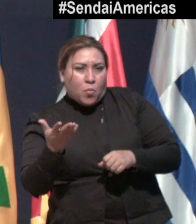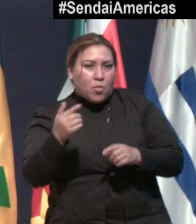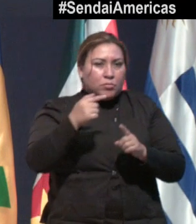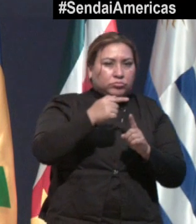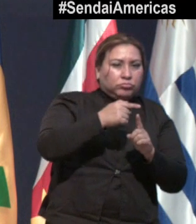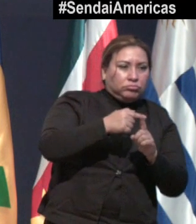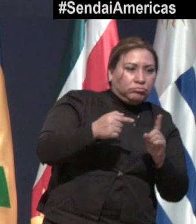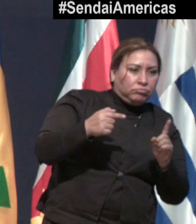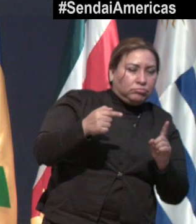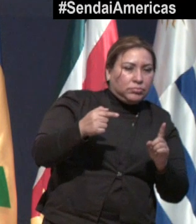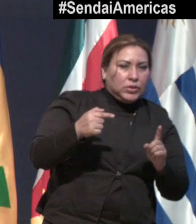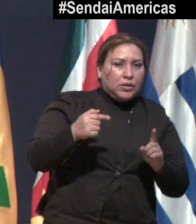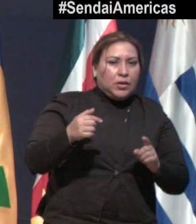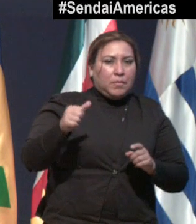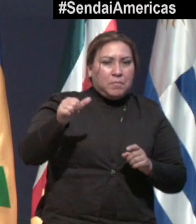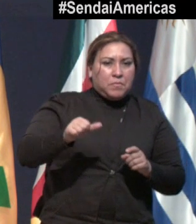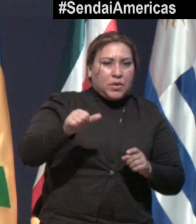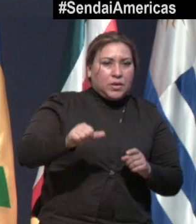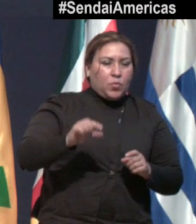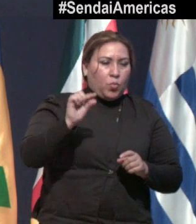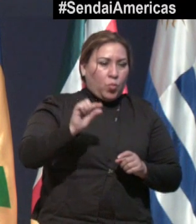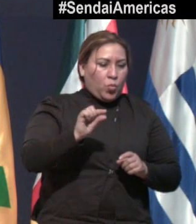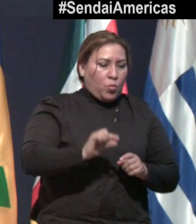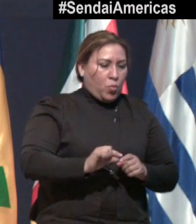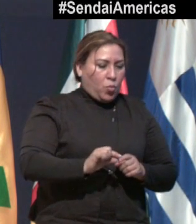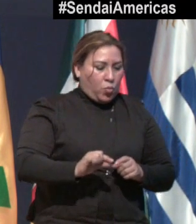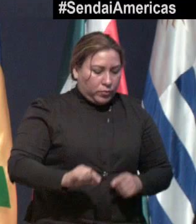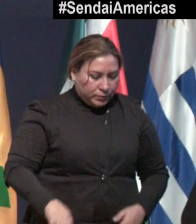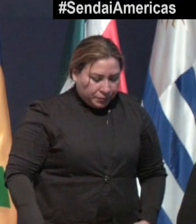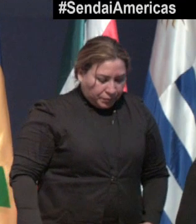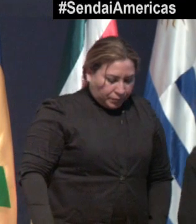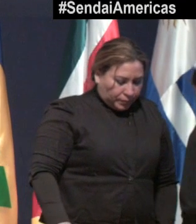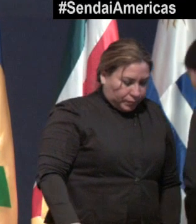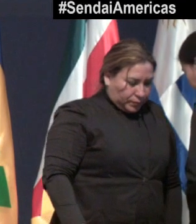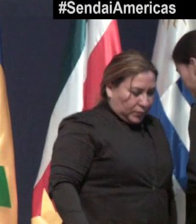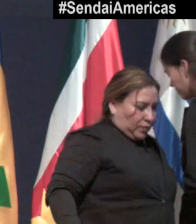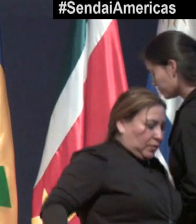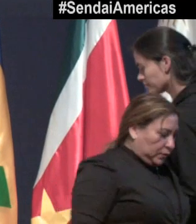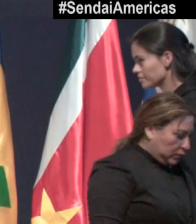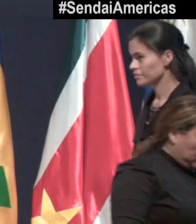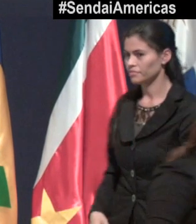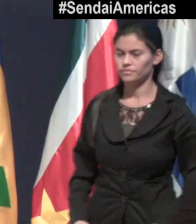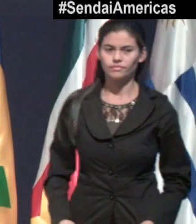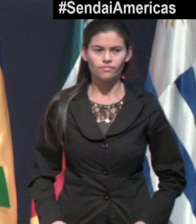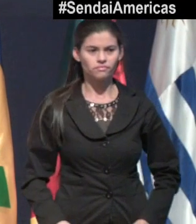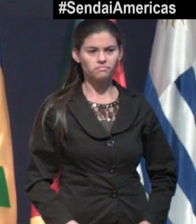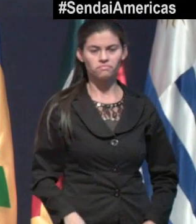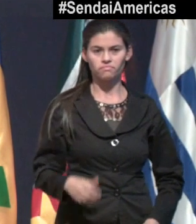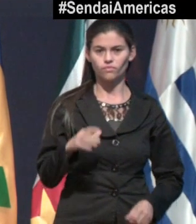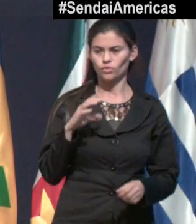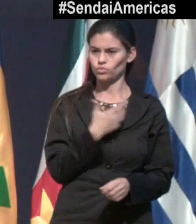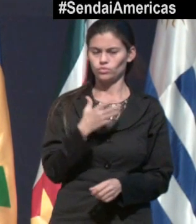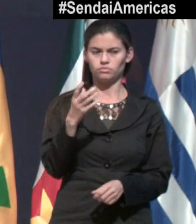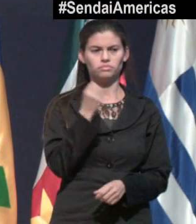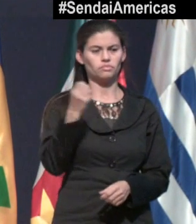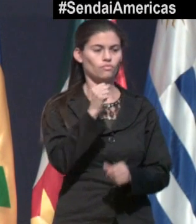es lo que hemos ido perdiendo en el pasado o lo que podríamos perder el próximo año, sino si tomamos todas